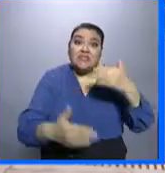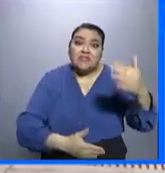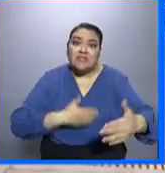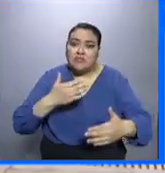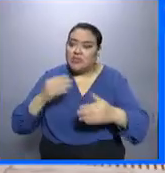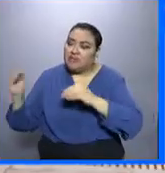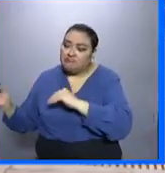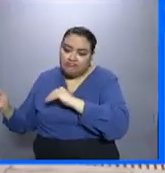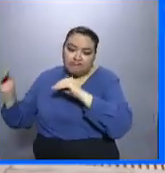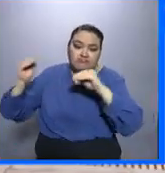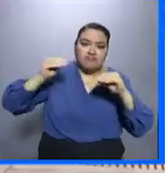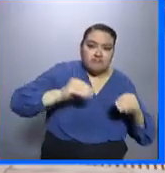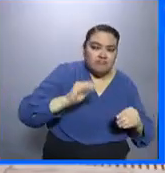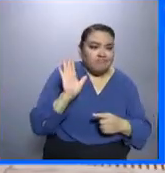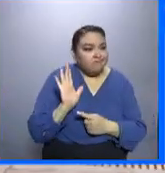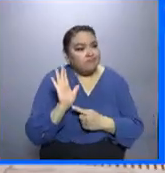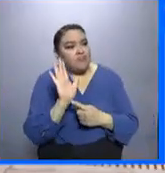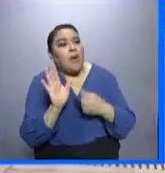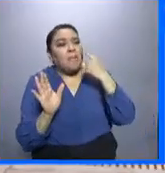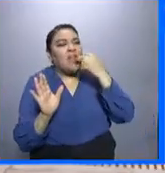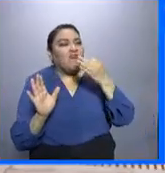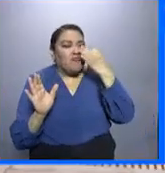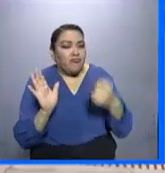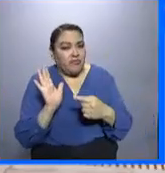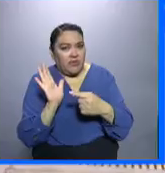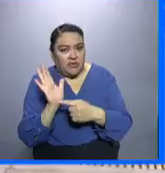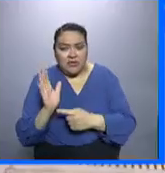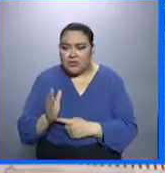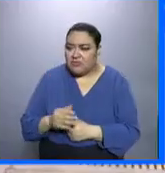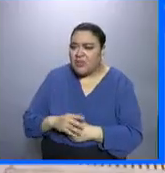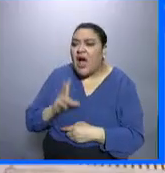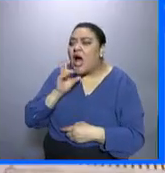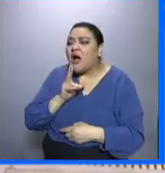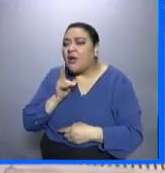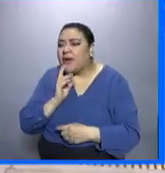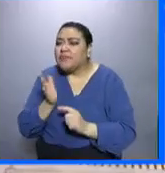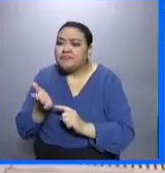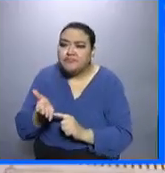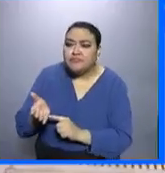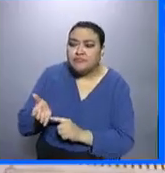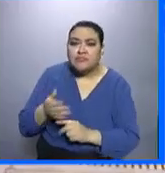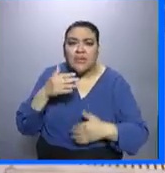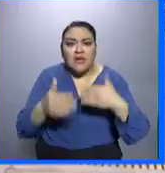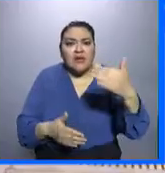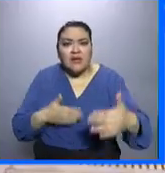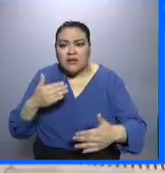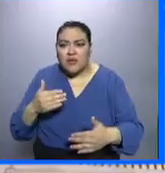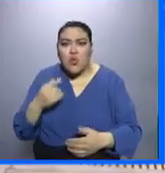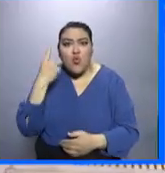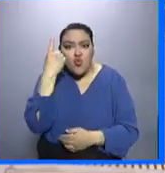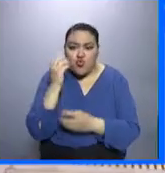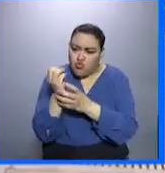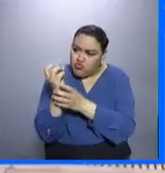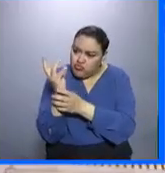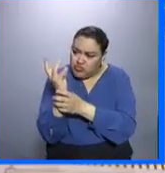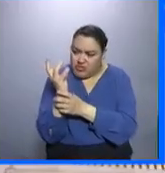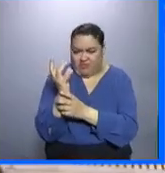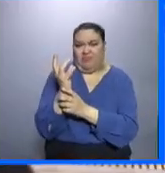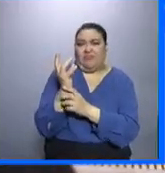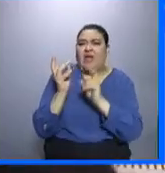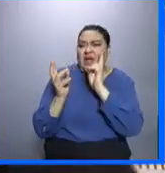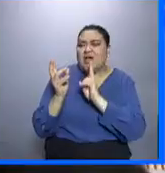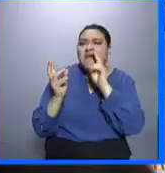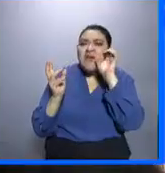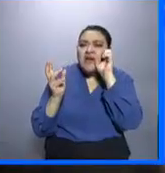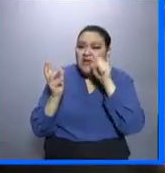unos diseños, con unas muestras de planta, y íbamos a las florerías. Y entre esos venía un cempasúchil y llegamos a las florerías